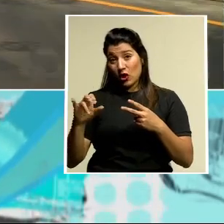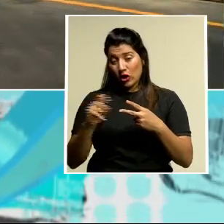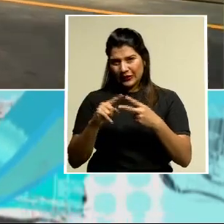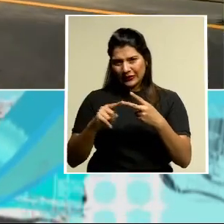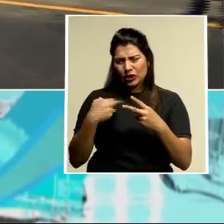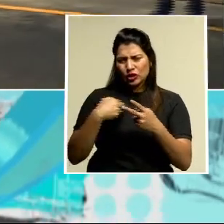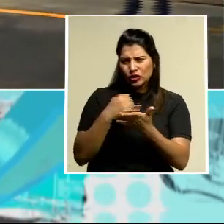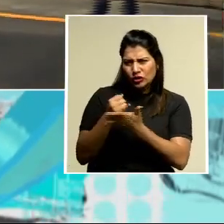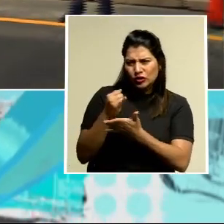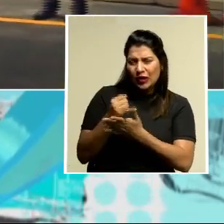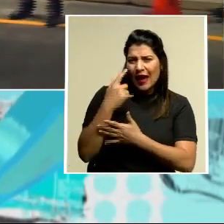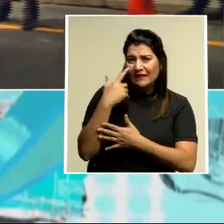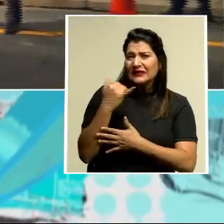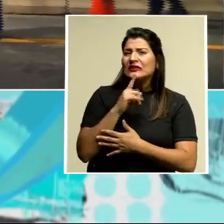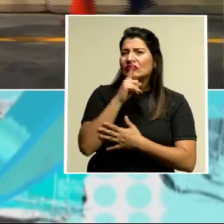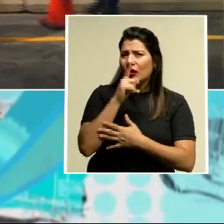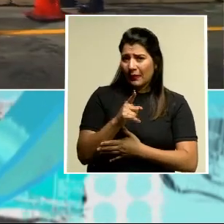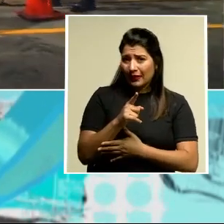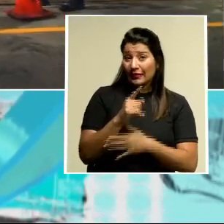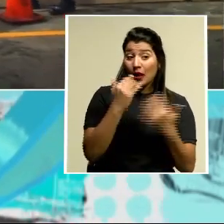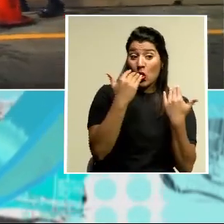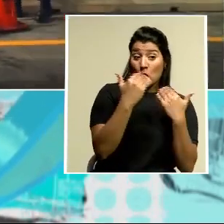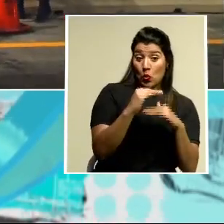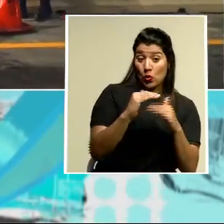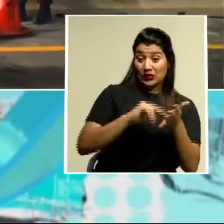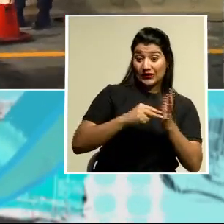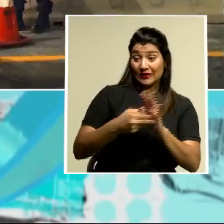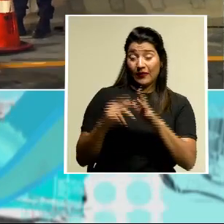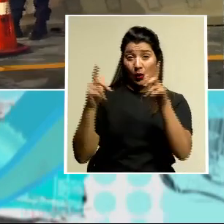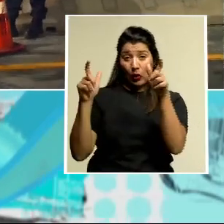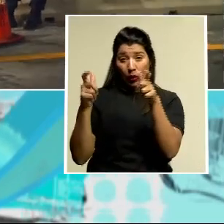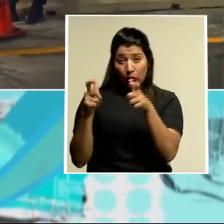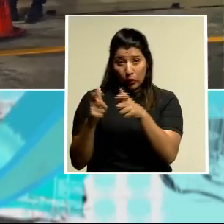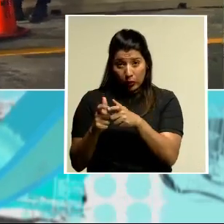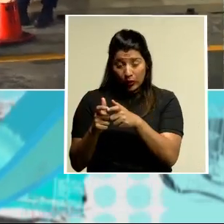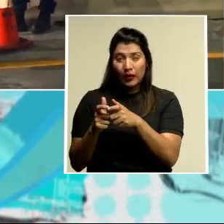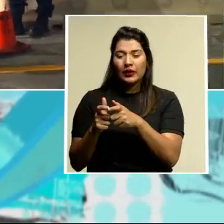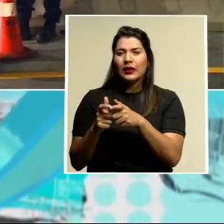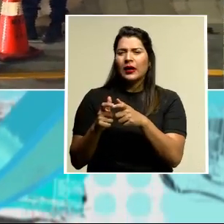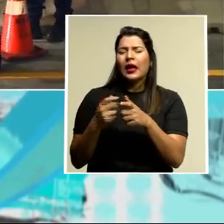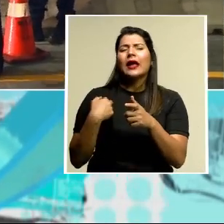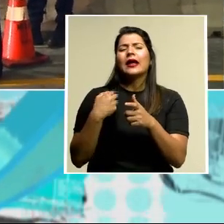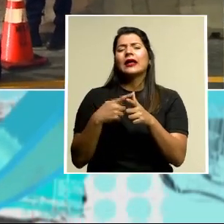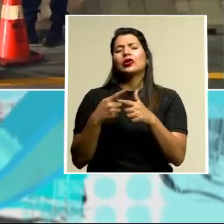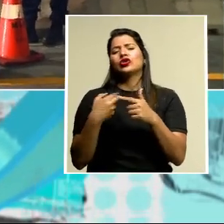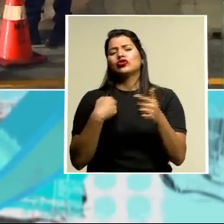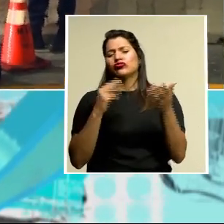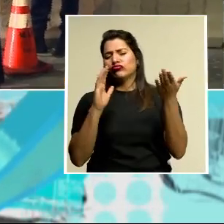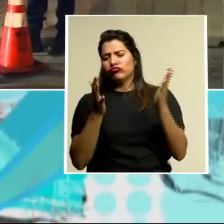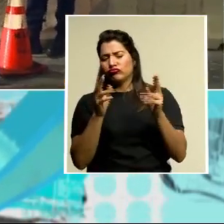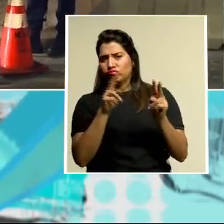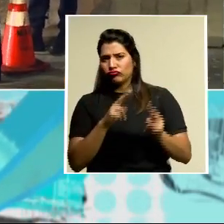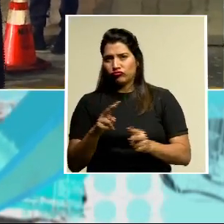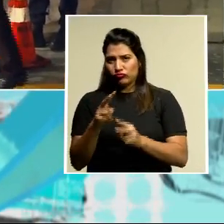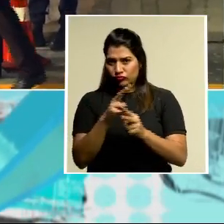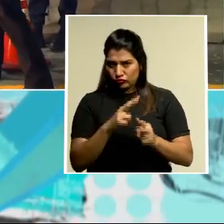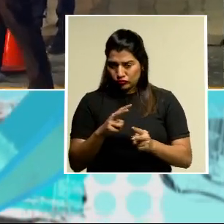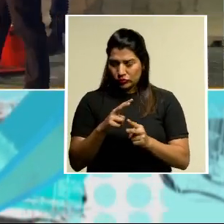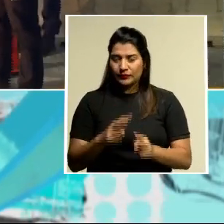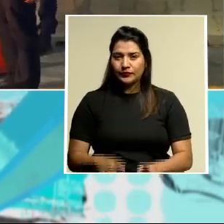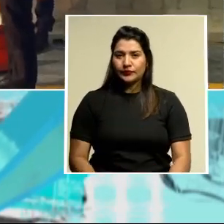para estos modelos que utilizamos. En conjunto con Rodolfo Romero y Agustín Gómez hemos realizado algunos